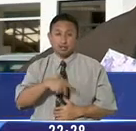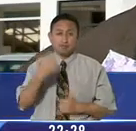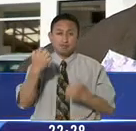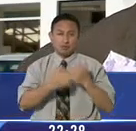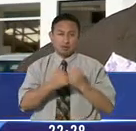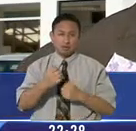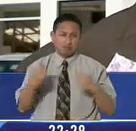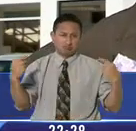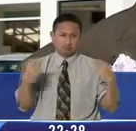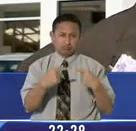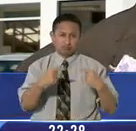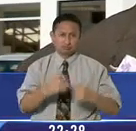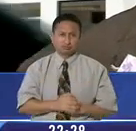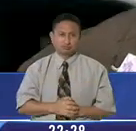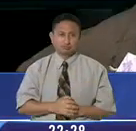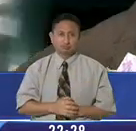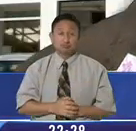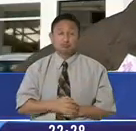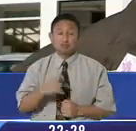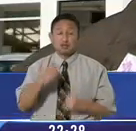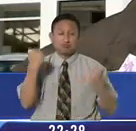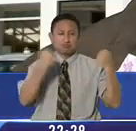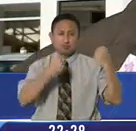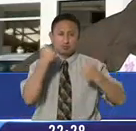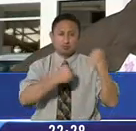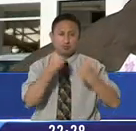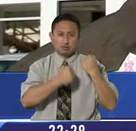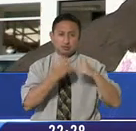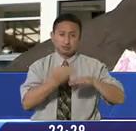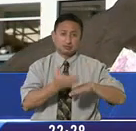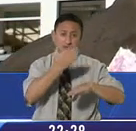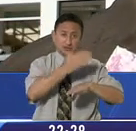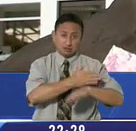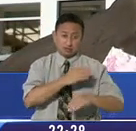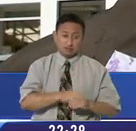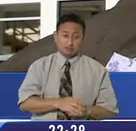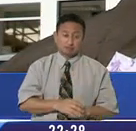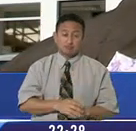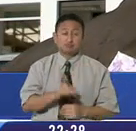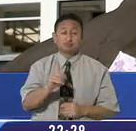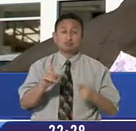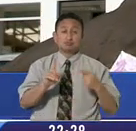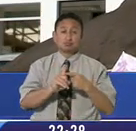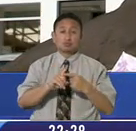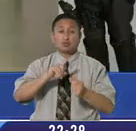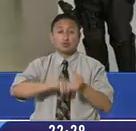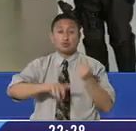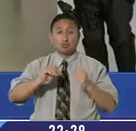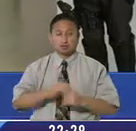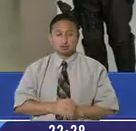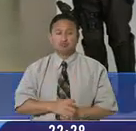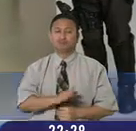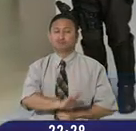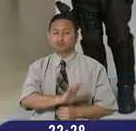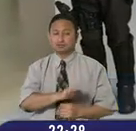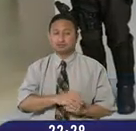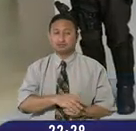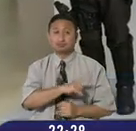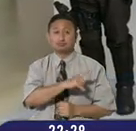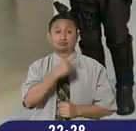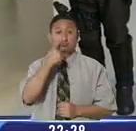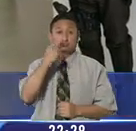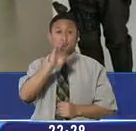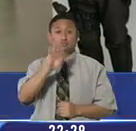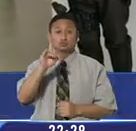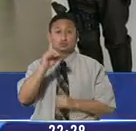habían realizado una gresca en días anteriores, pues y este decide con su hermano vengarse. El hombre de 41 años